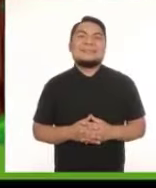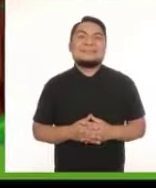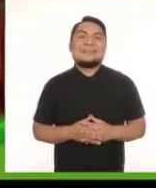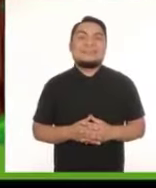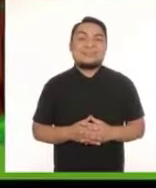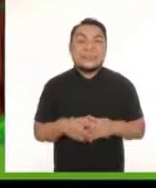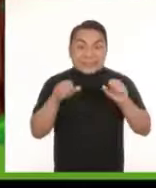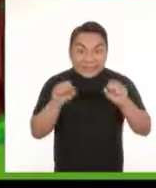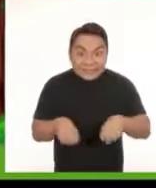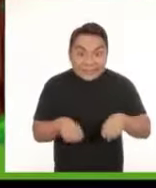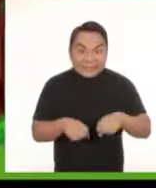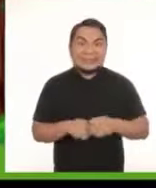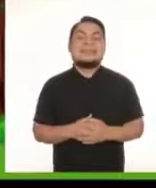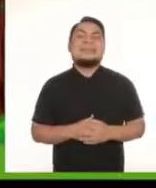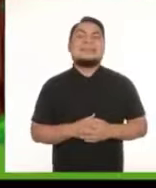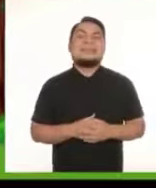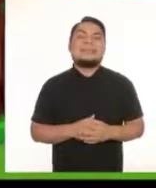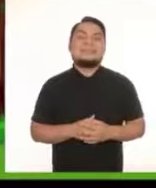¿Sí?